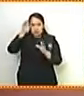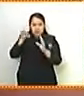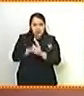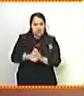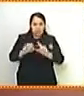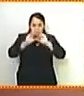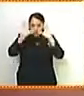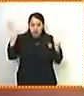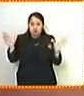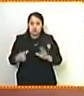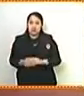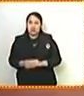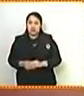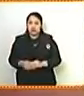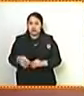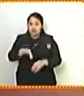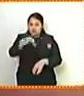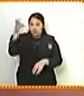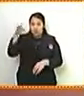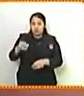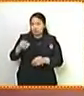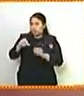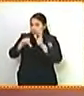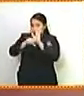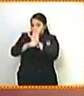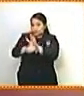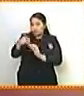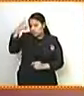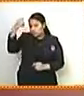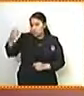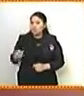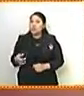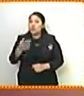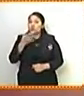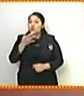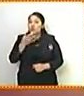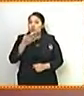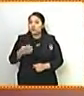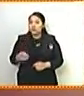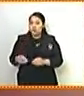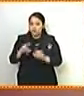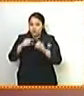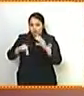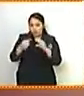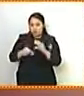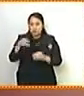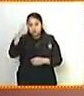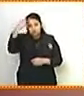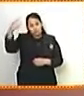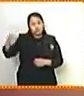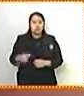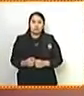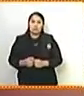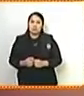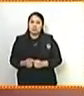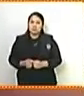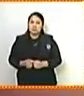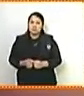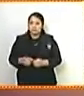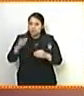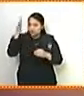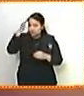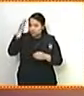para encontrar los símbolos de sueños y tus números favoritos a través de la guía de los sueños. Con la diaria, sueña y gana. Ahora